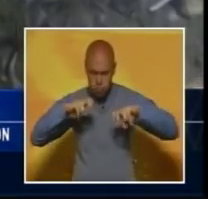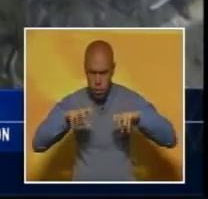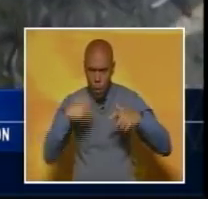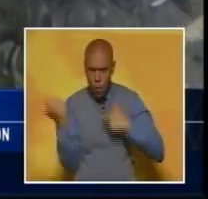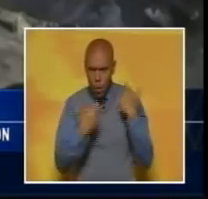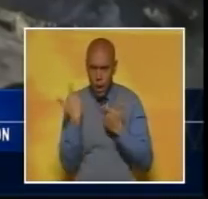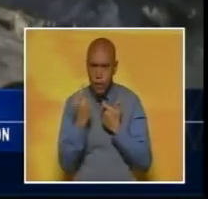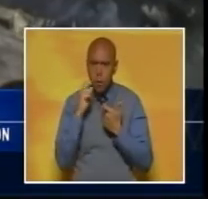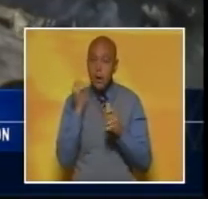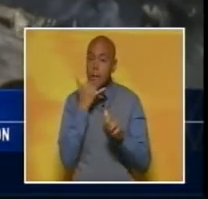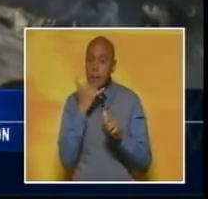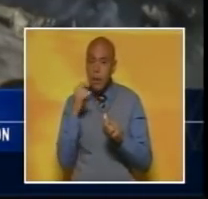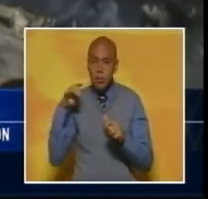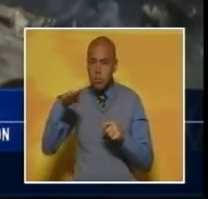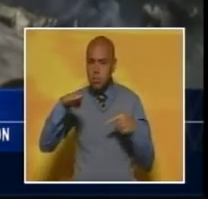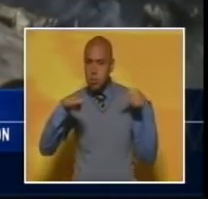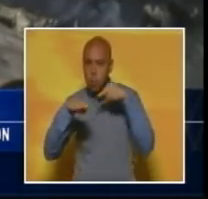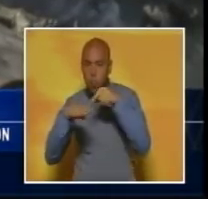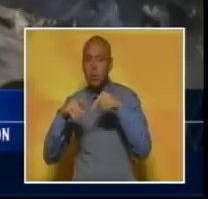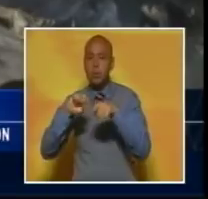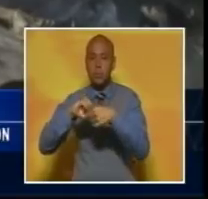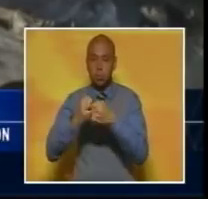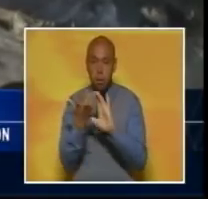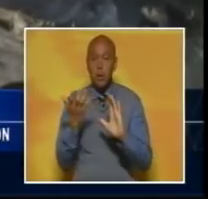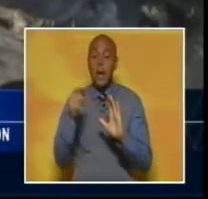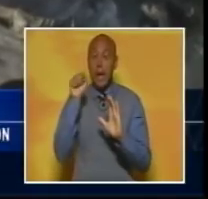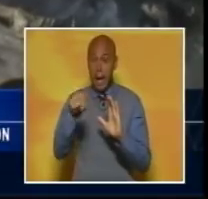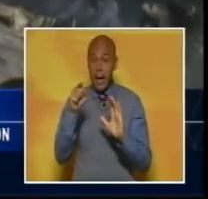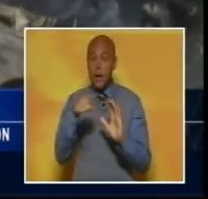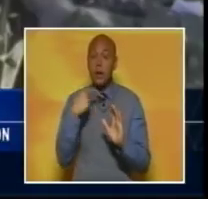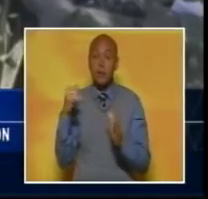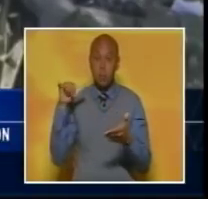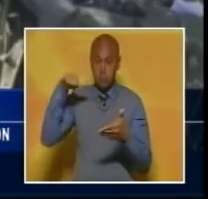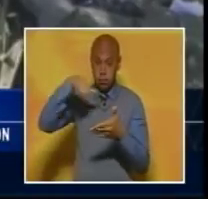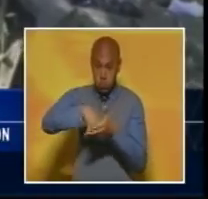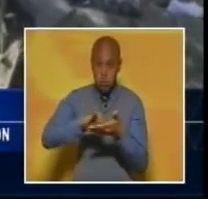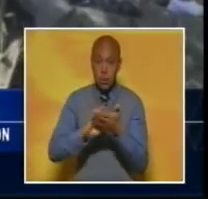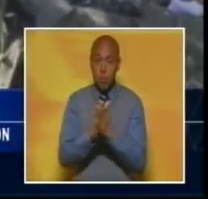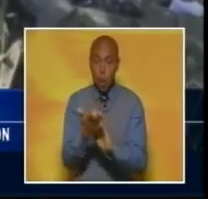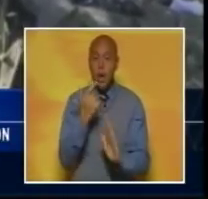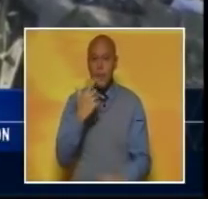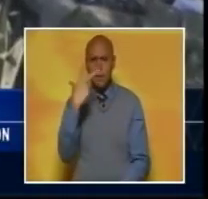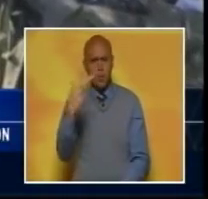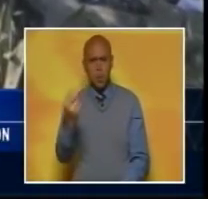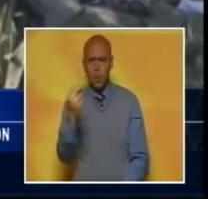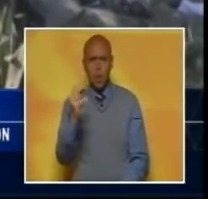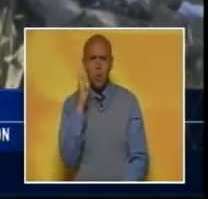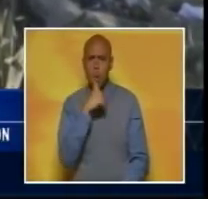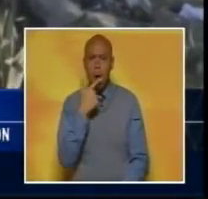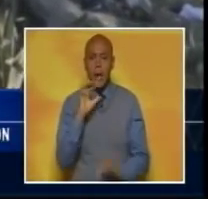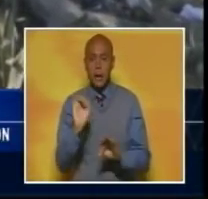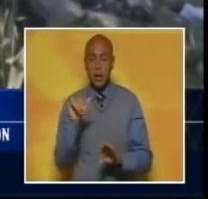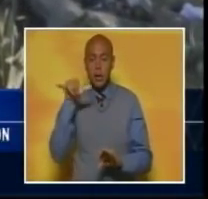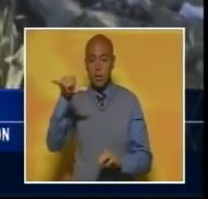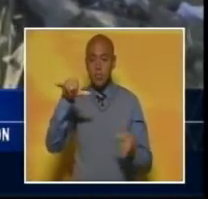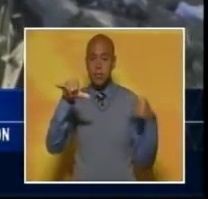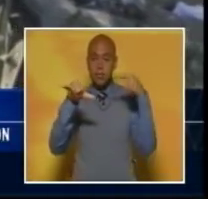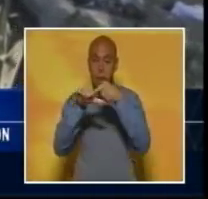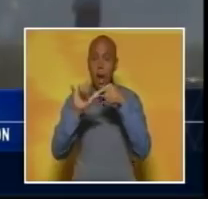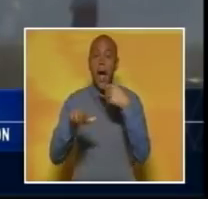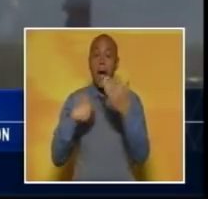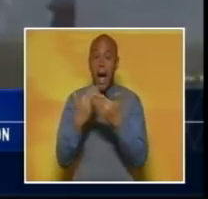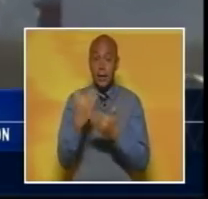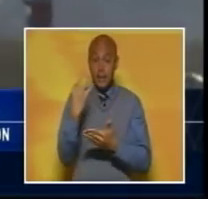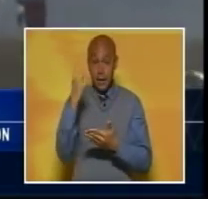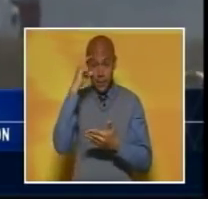efecto de esos misiles en el incidente. Tras el siniestro, las autoridades habían negado que se tratara de un derribo hasta que 3 días